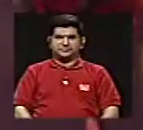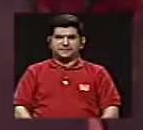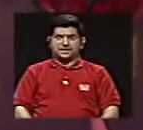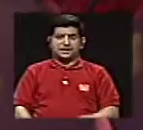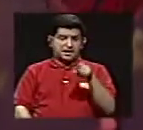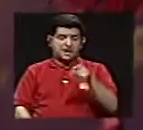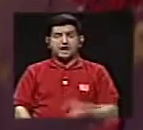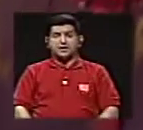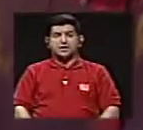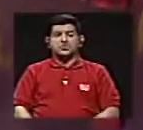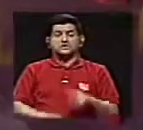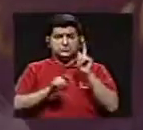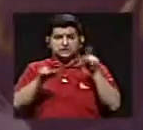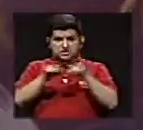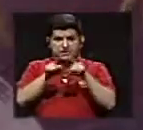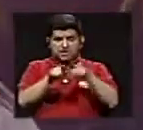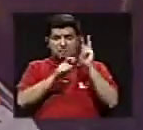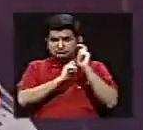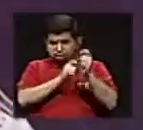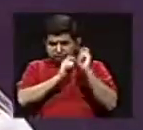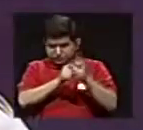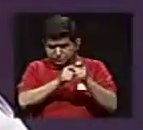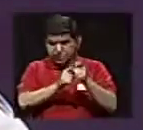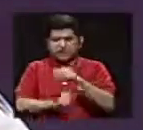haciendo las pescas